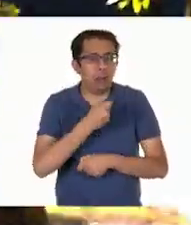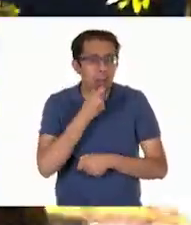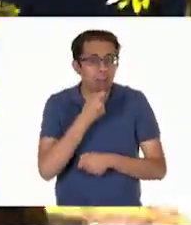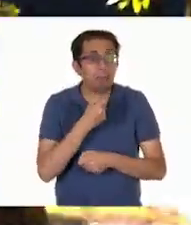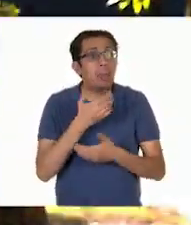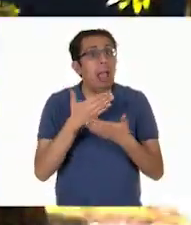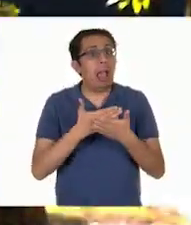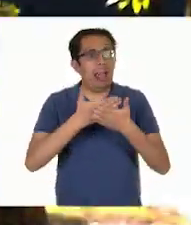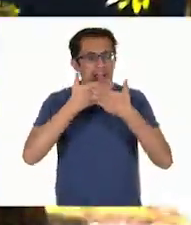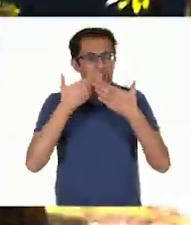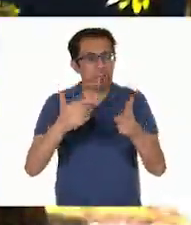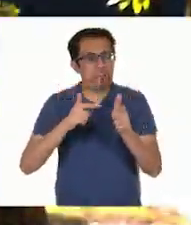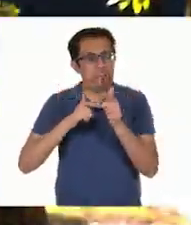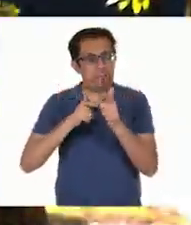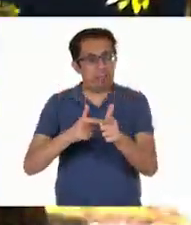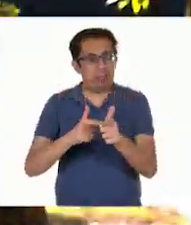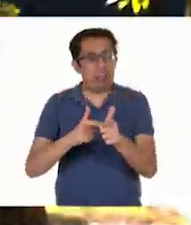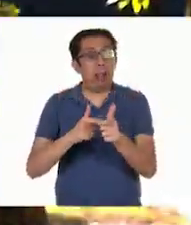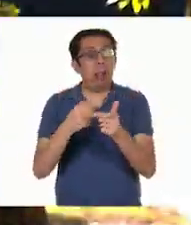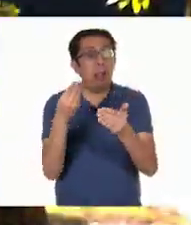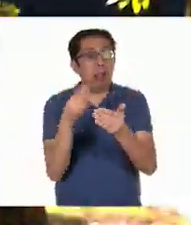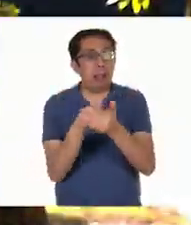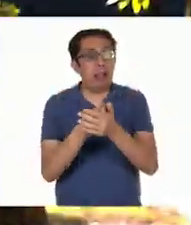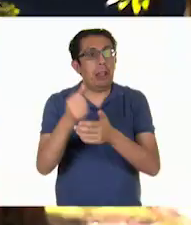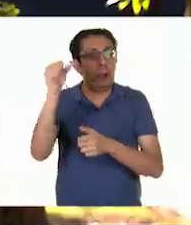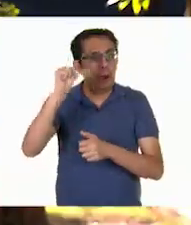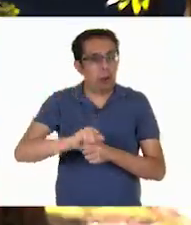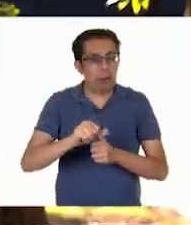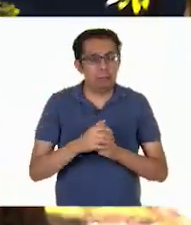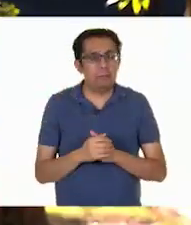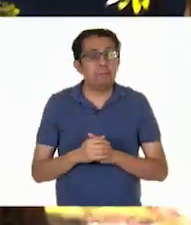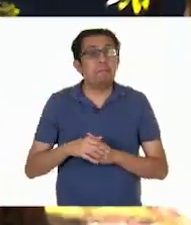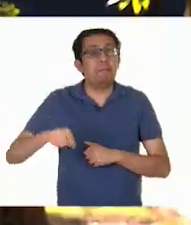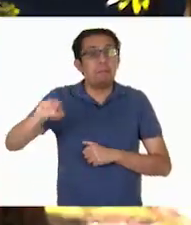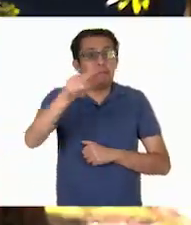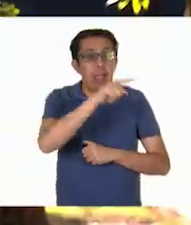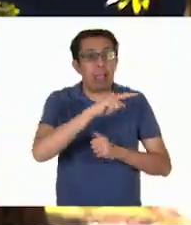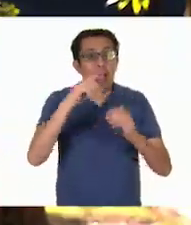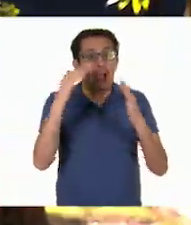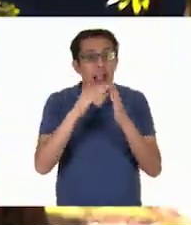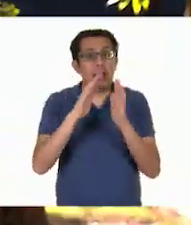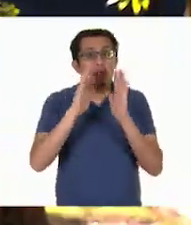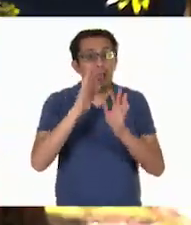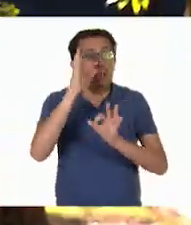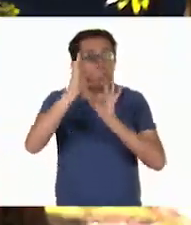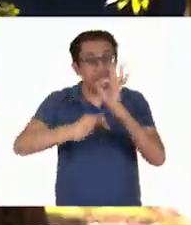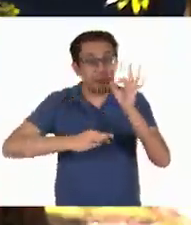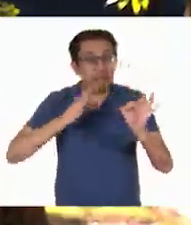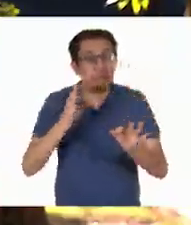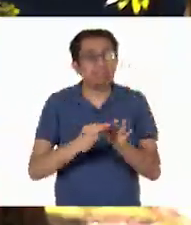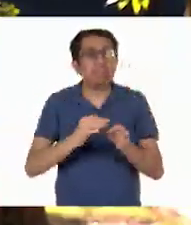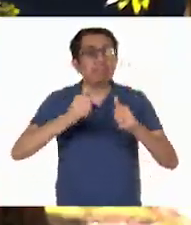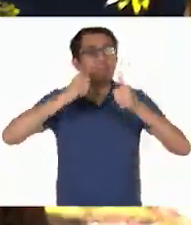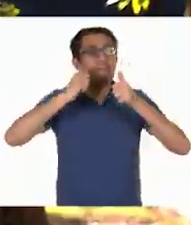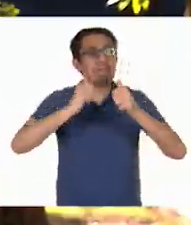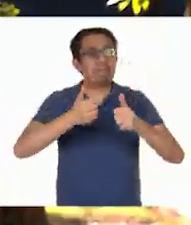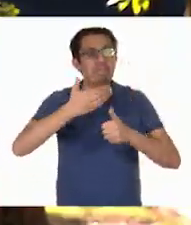es momento de seguir con el programa de hoy. ¿Listas? ¿Listos?